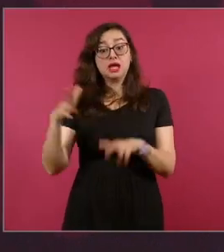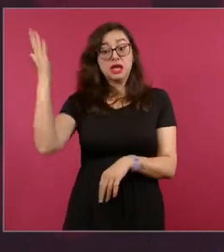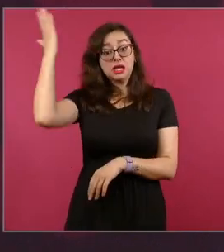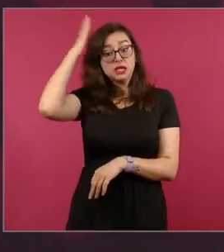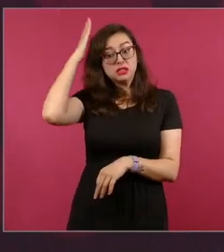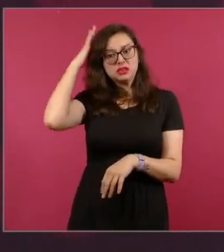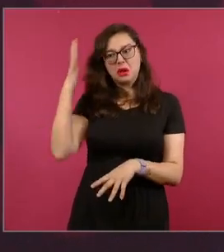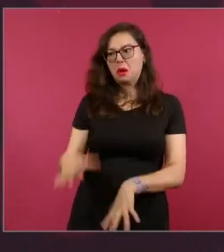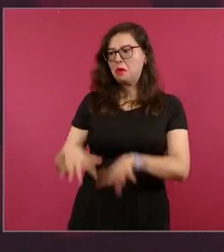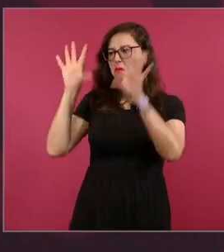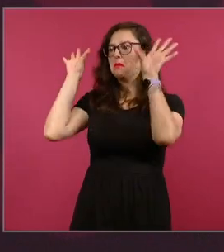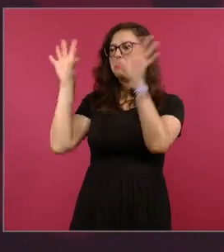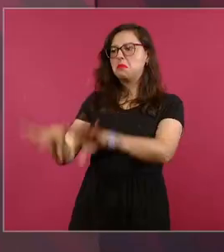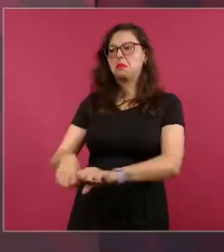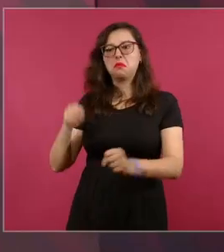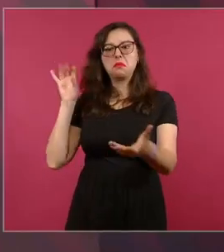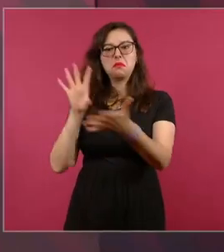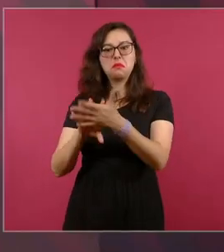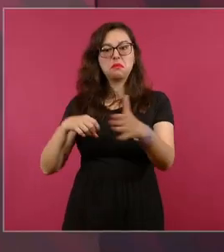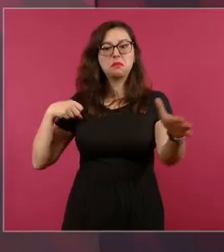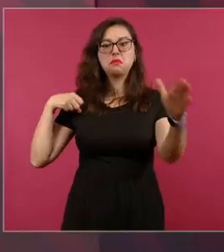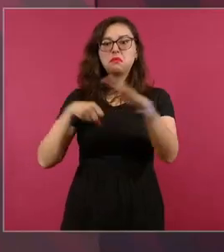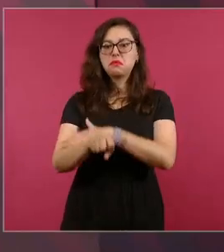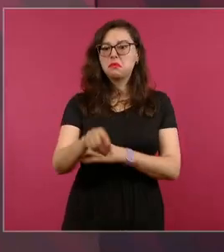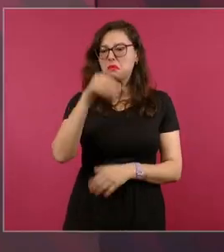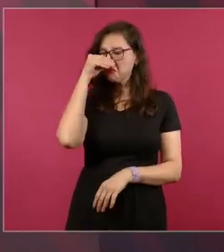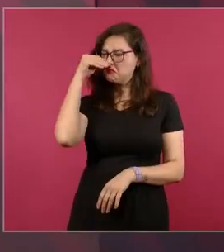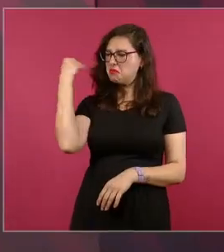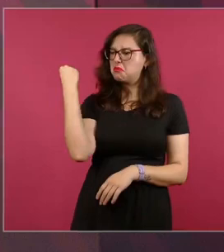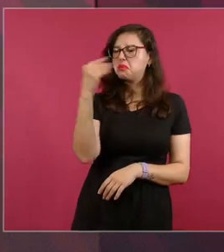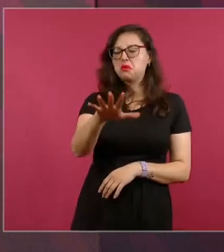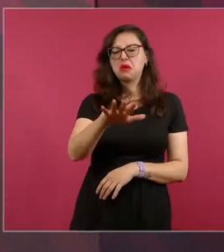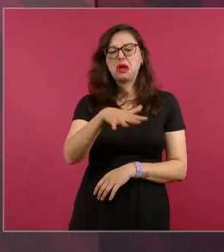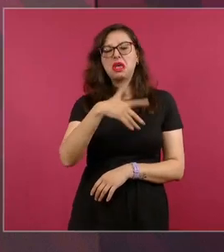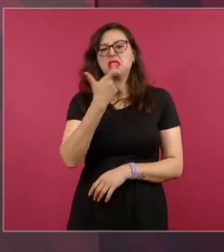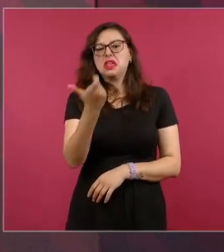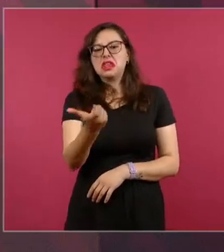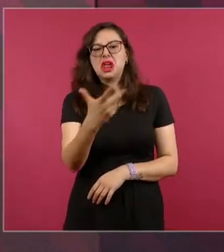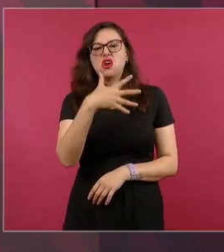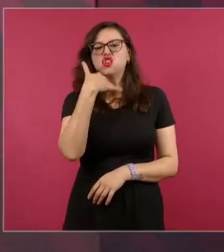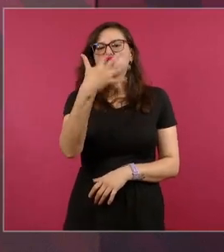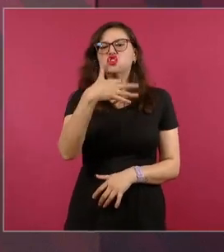acusó de lavado de dinero.